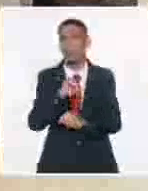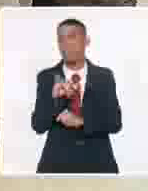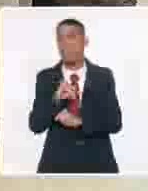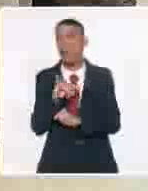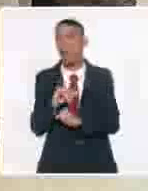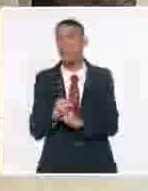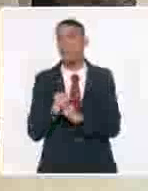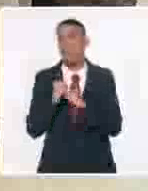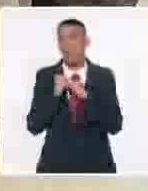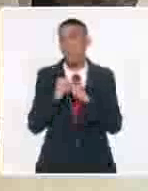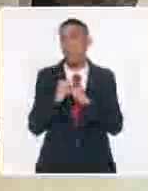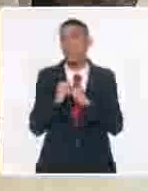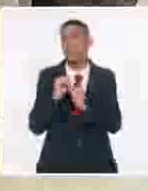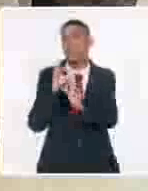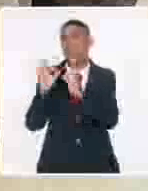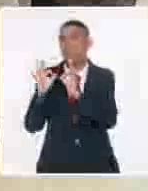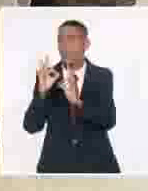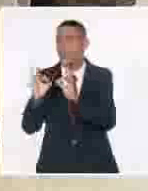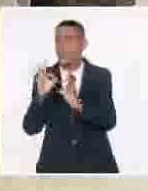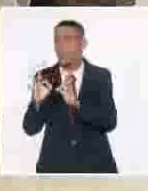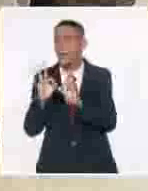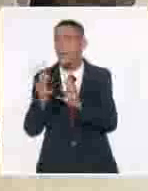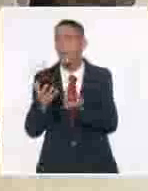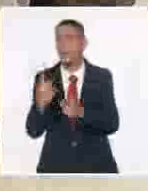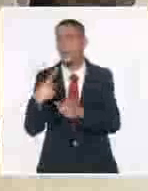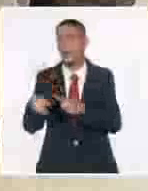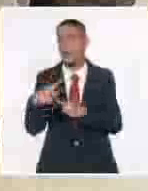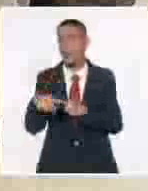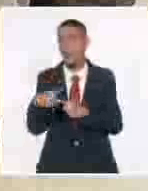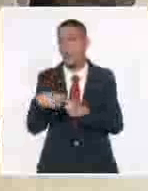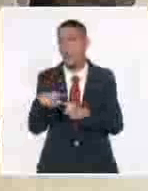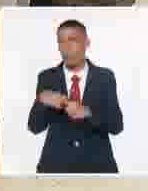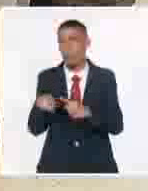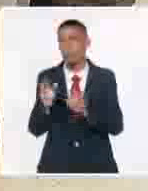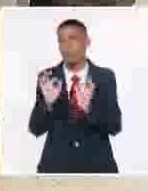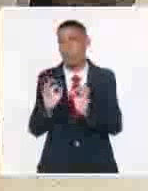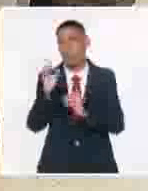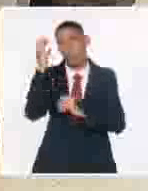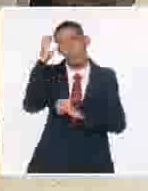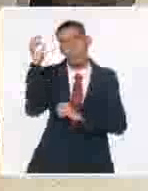para proteger los desmanes del gobierno de Israel.